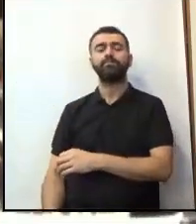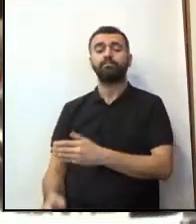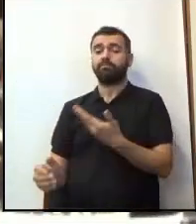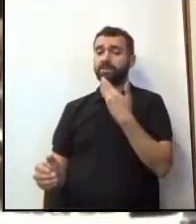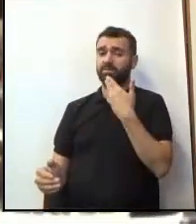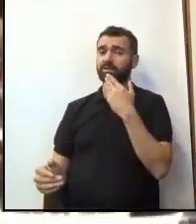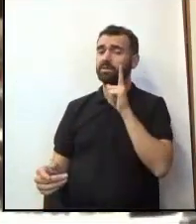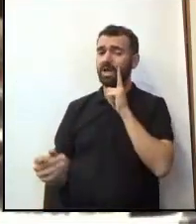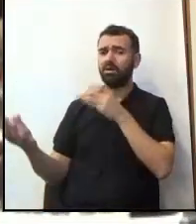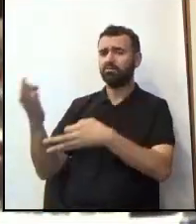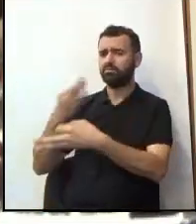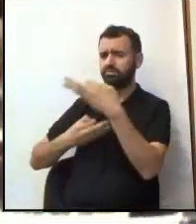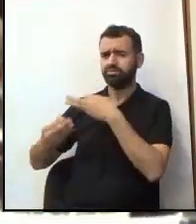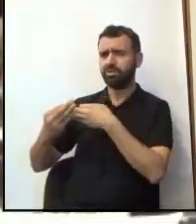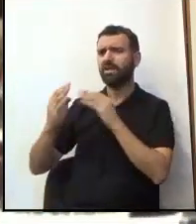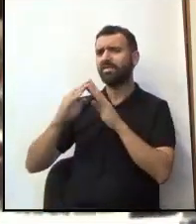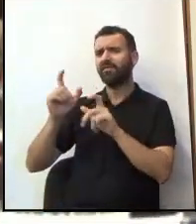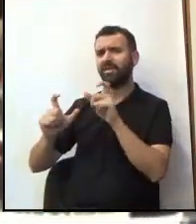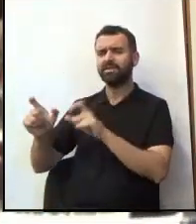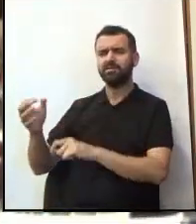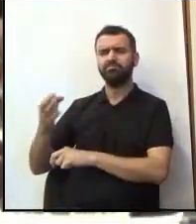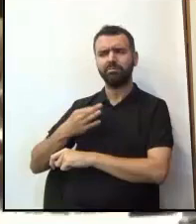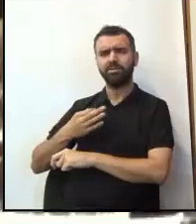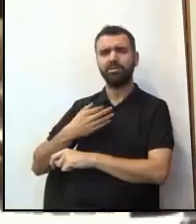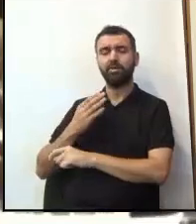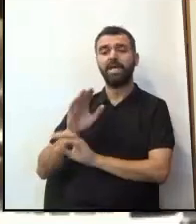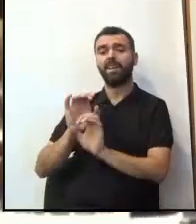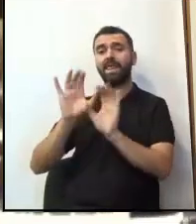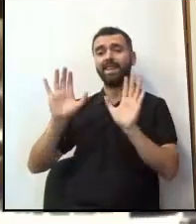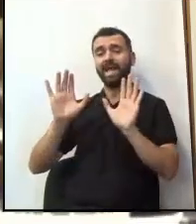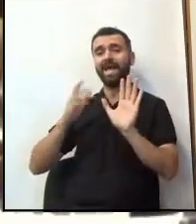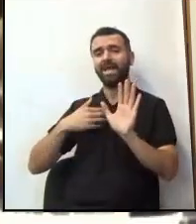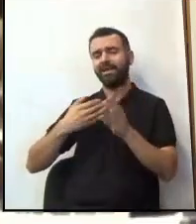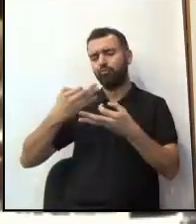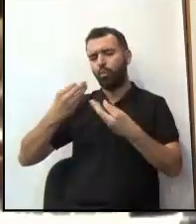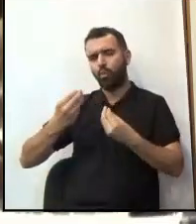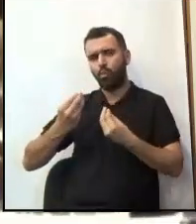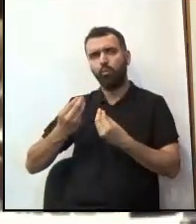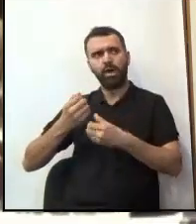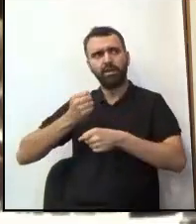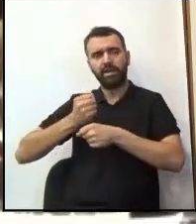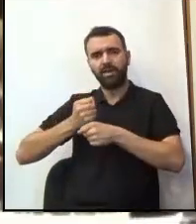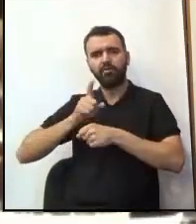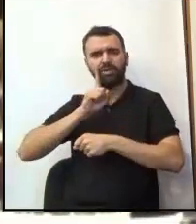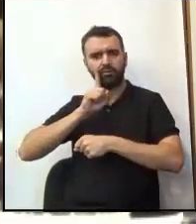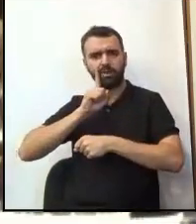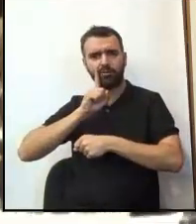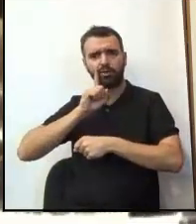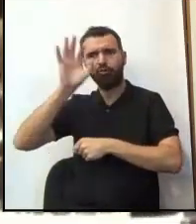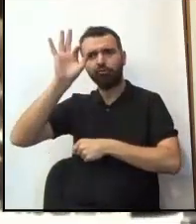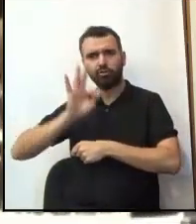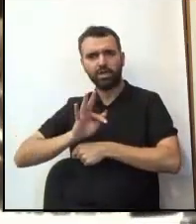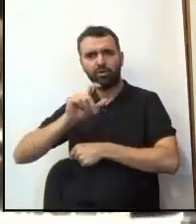relatos de vecinos y que destacan el encomiable desempeño que tuvieron los funcionarios del SIAM.